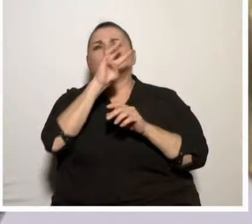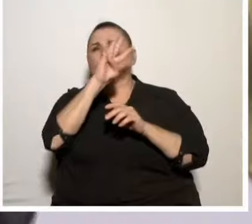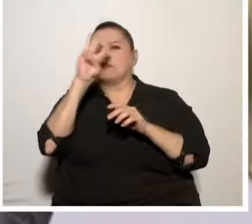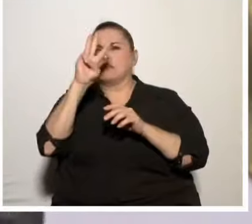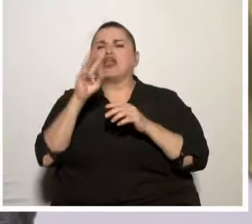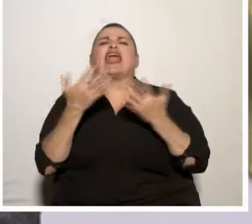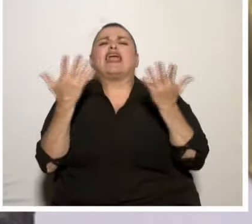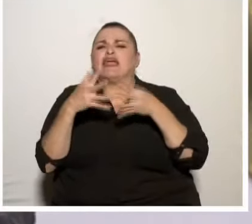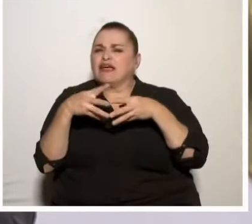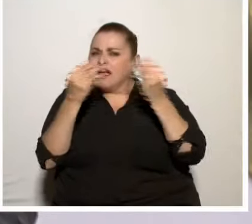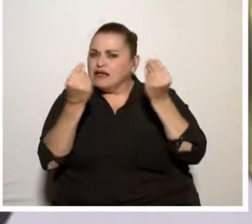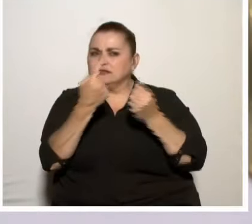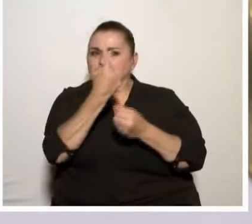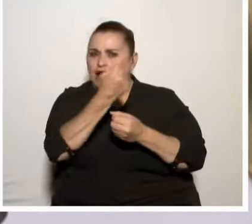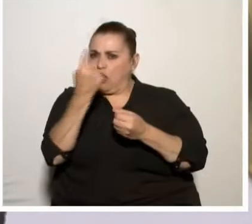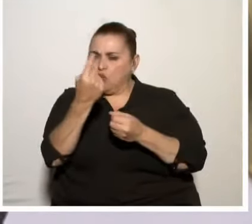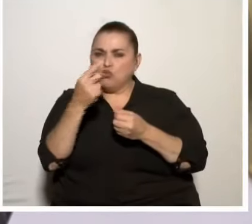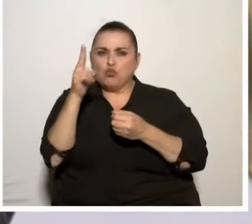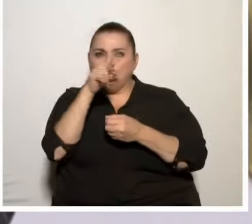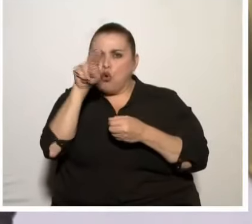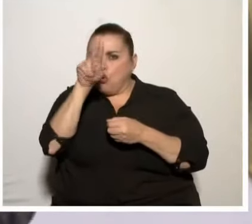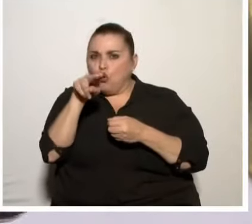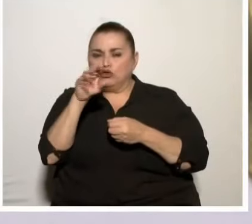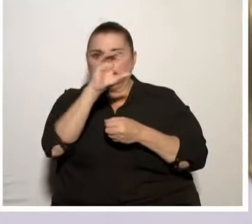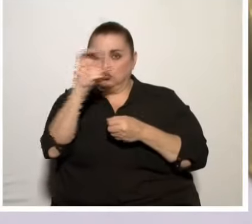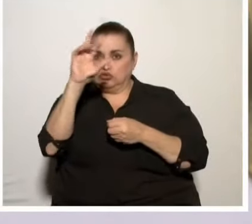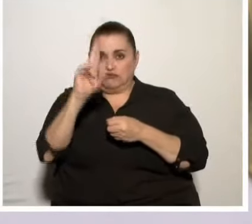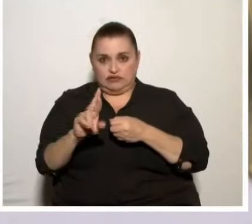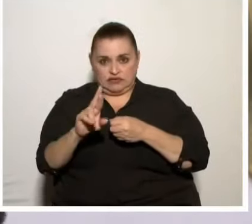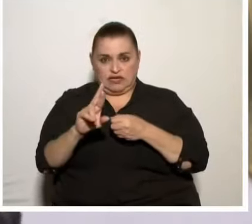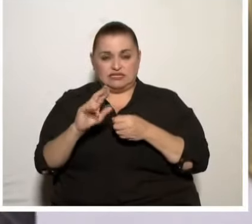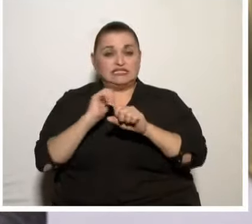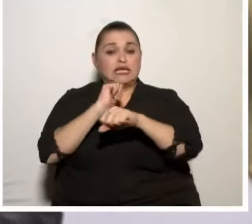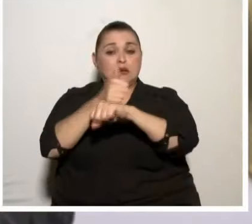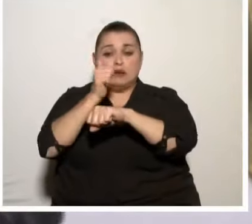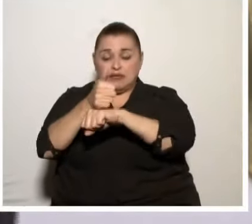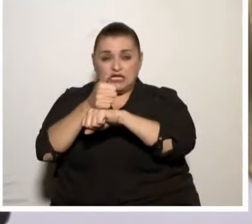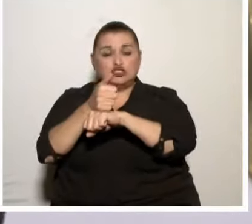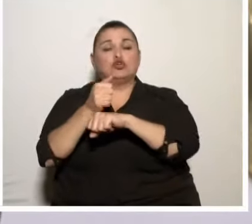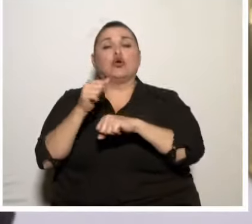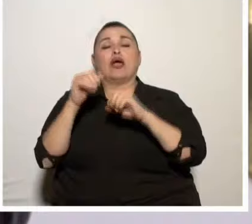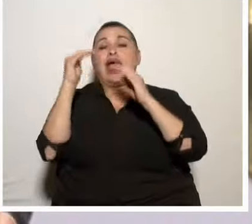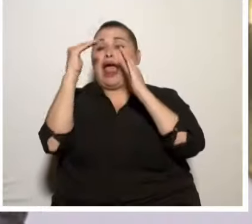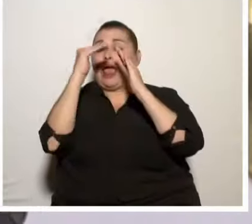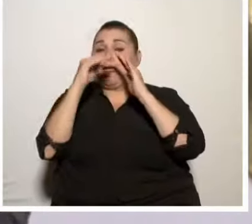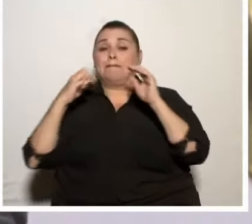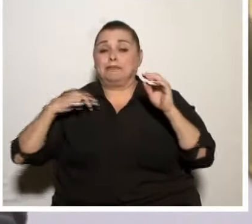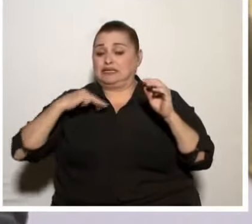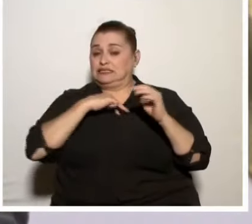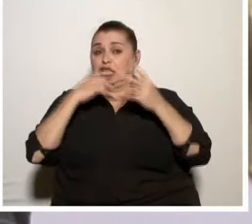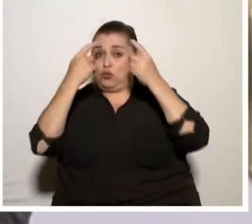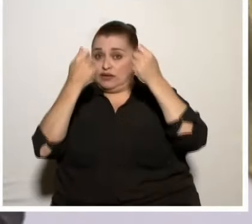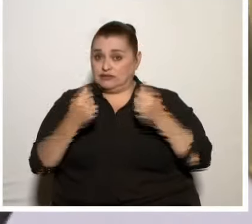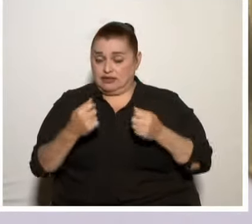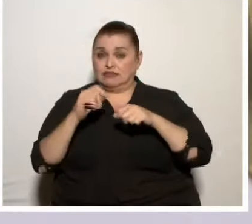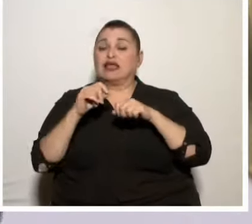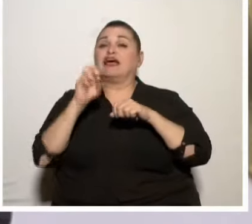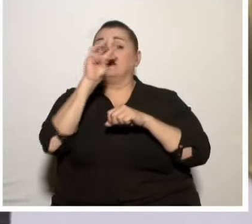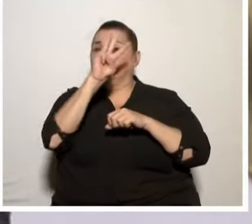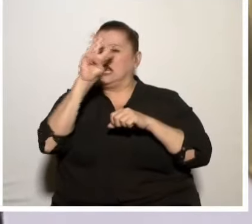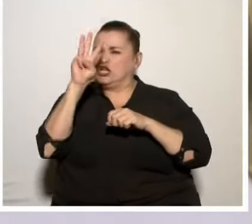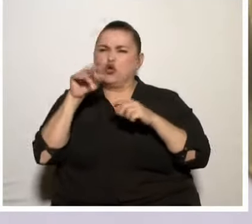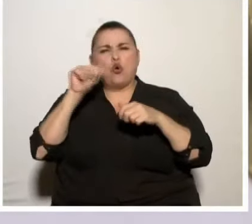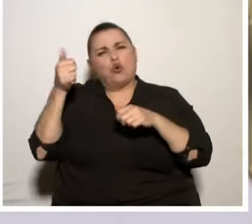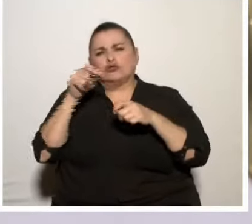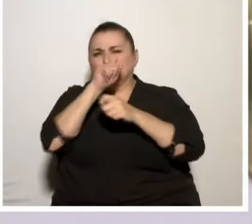cada uno de los colones de los costarricenses, implementación de Hacienda Digital y pues algunas otras acciones específicas. Quiero